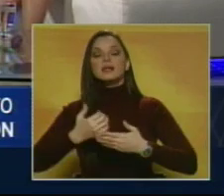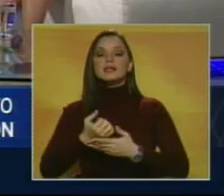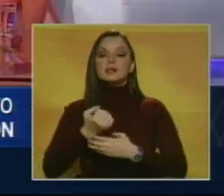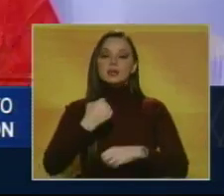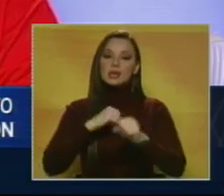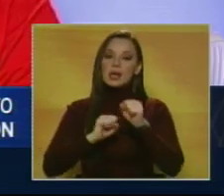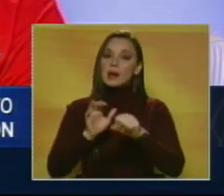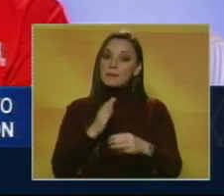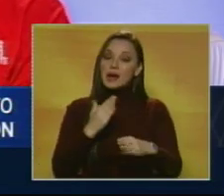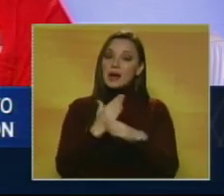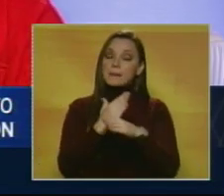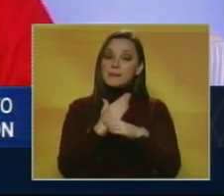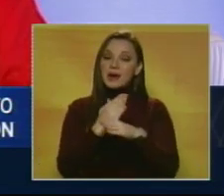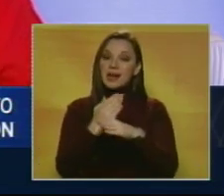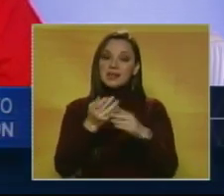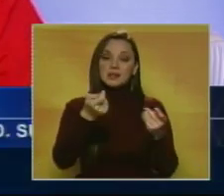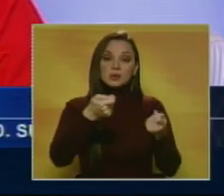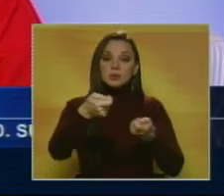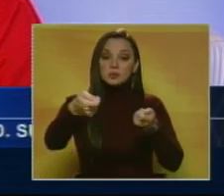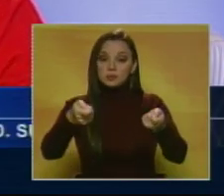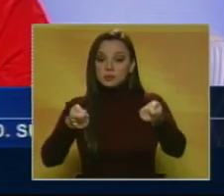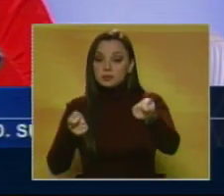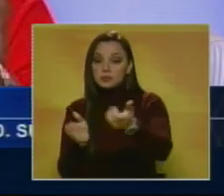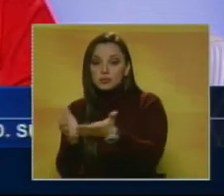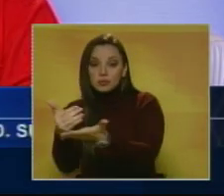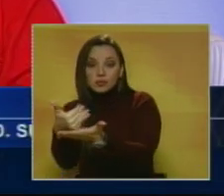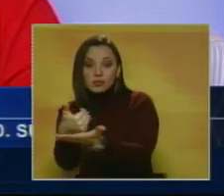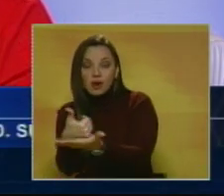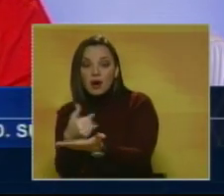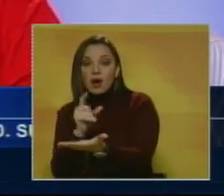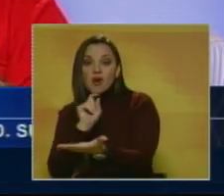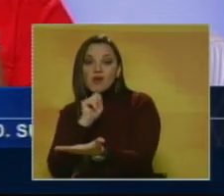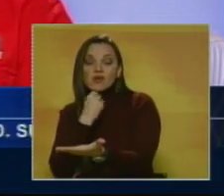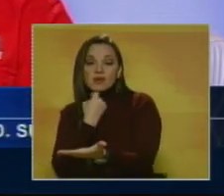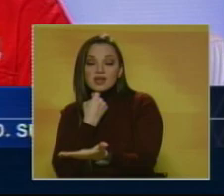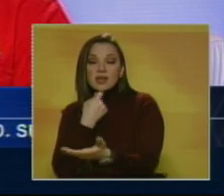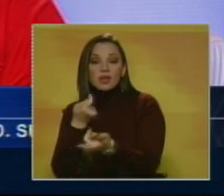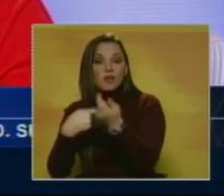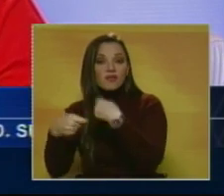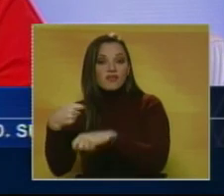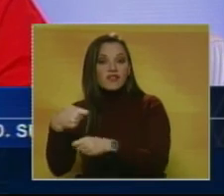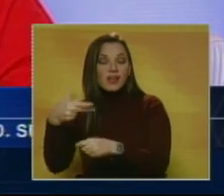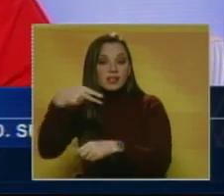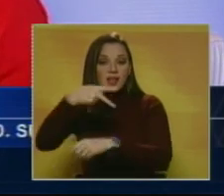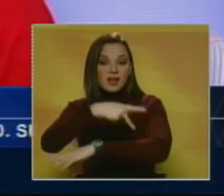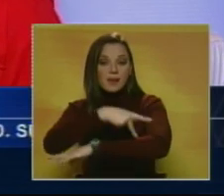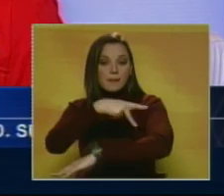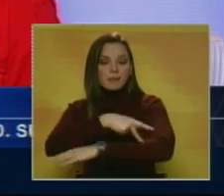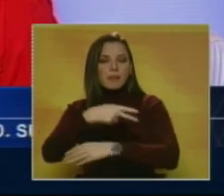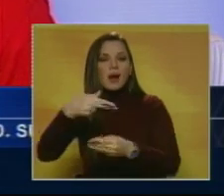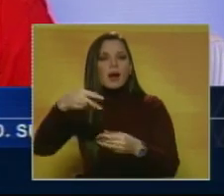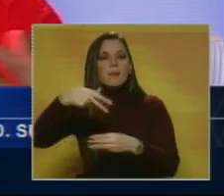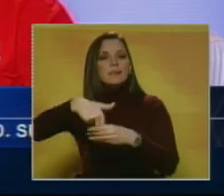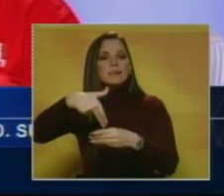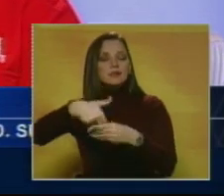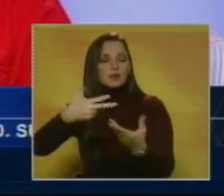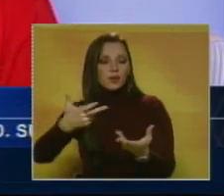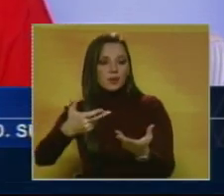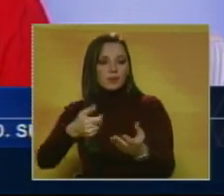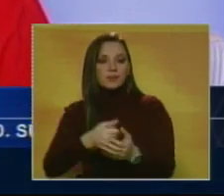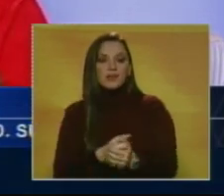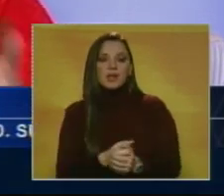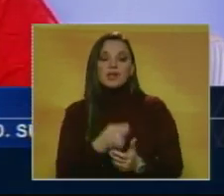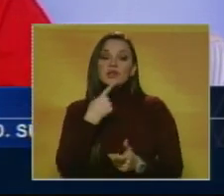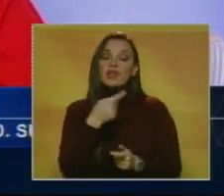del contrabando de combustible. Incluso, ¿verdad?, desde el punto de vista ético, la actividad pesquera es más fácil, ¿verdad?, vender